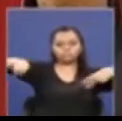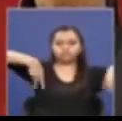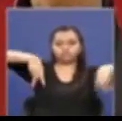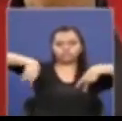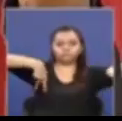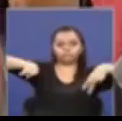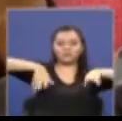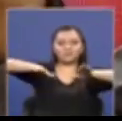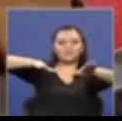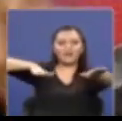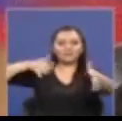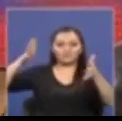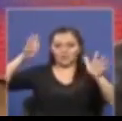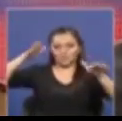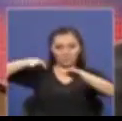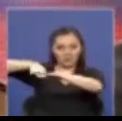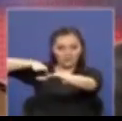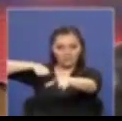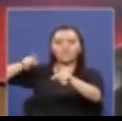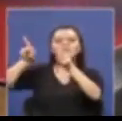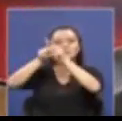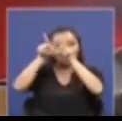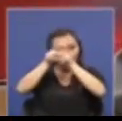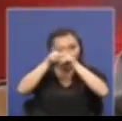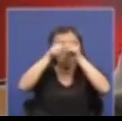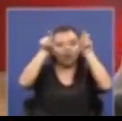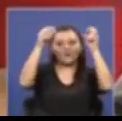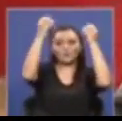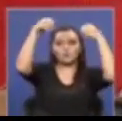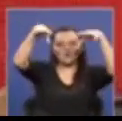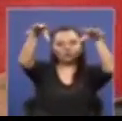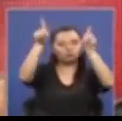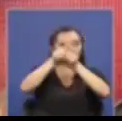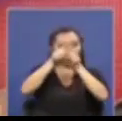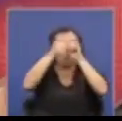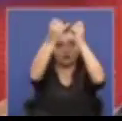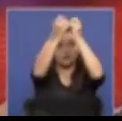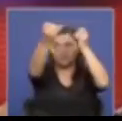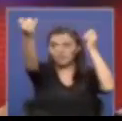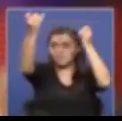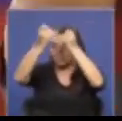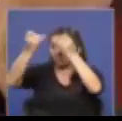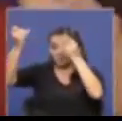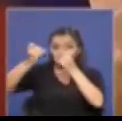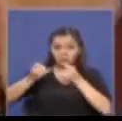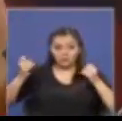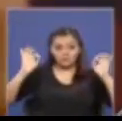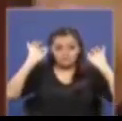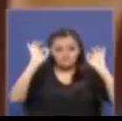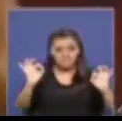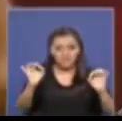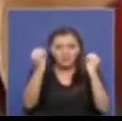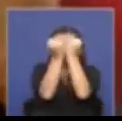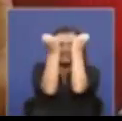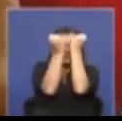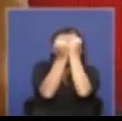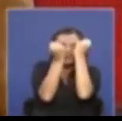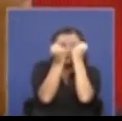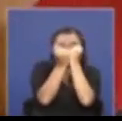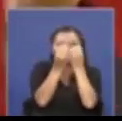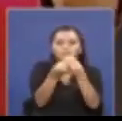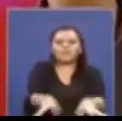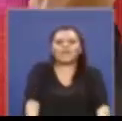megavatios de potencia. Y eso implica una hidroeléctrica que nos costaría unos 600 millones de dólares. Es decir, con todos estos